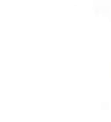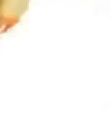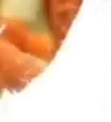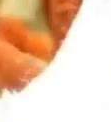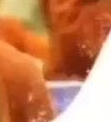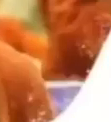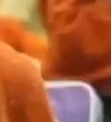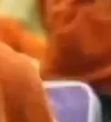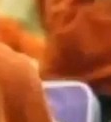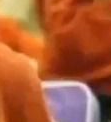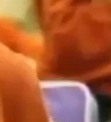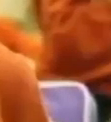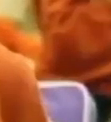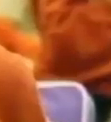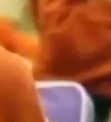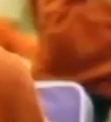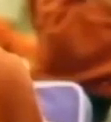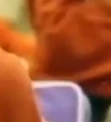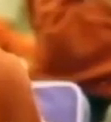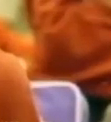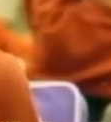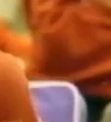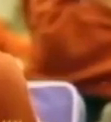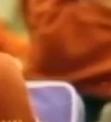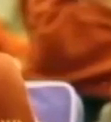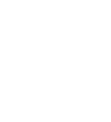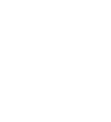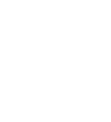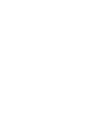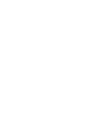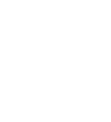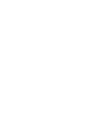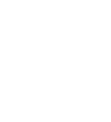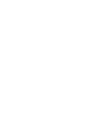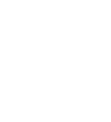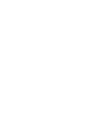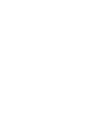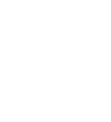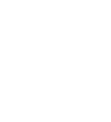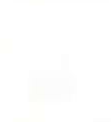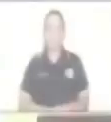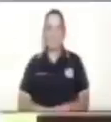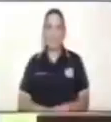A continuación, comunicación y lenguaje primero primaria.